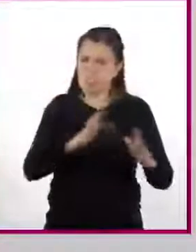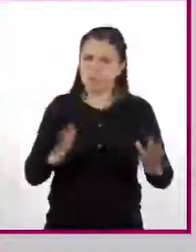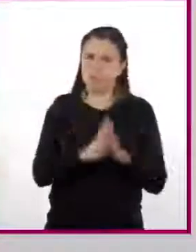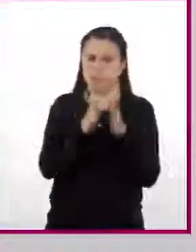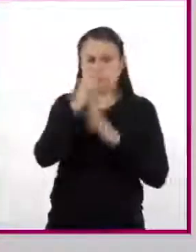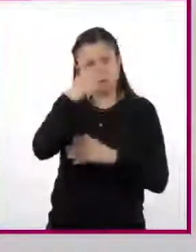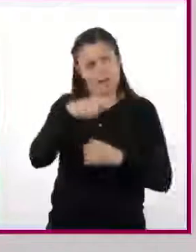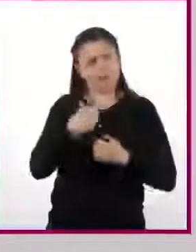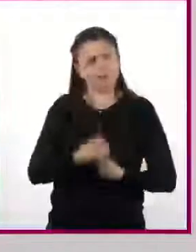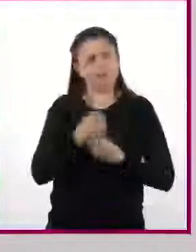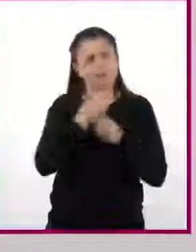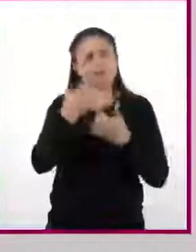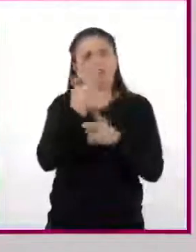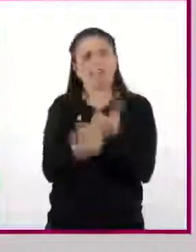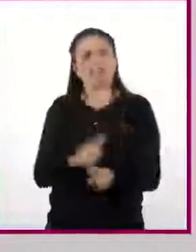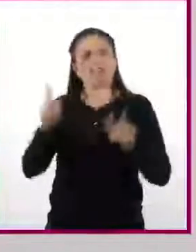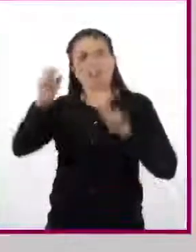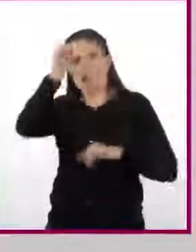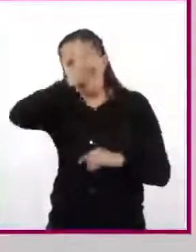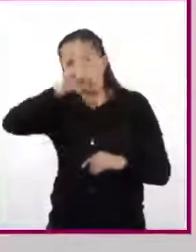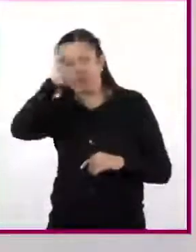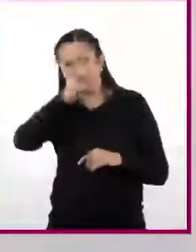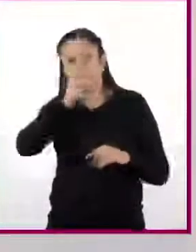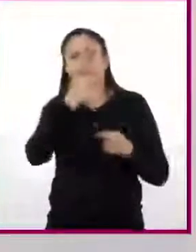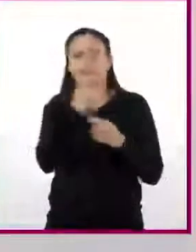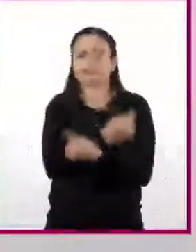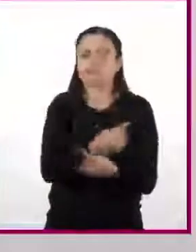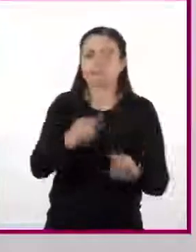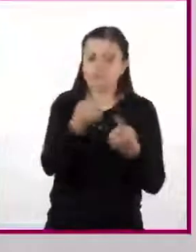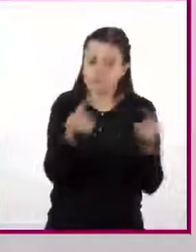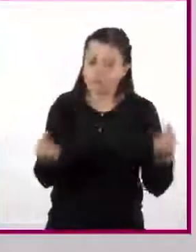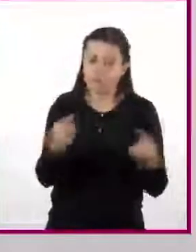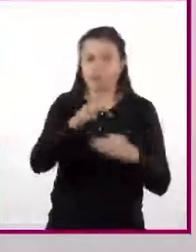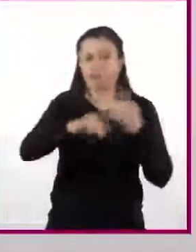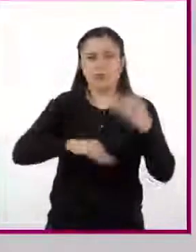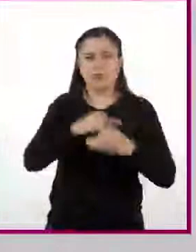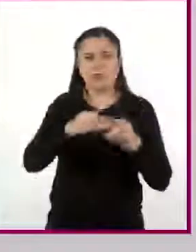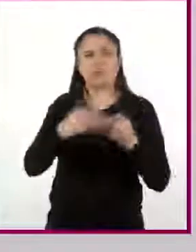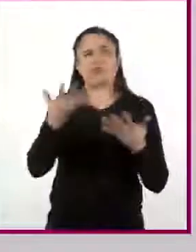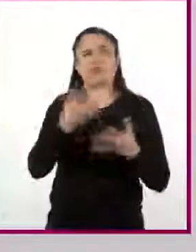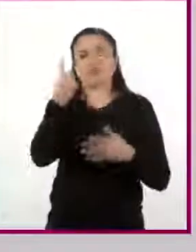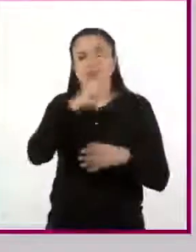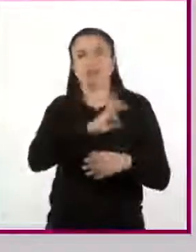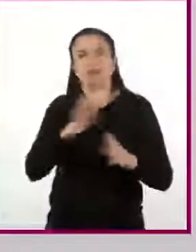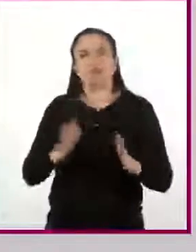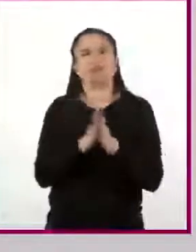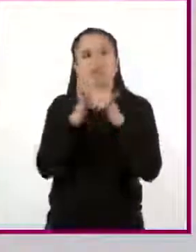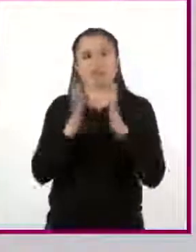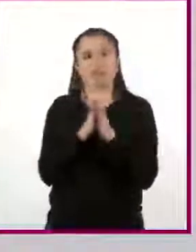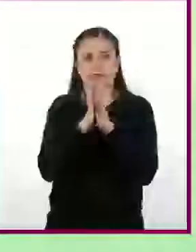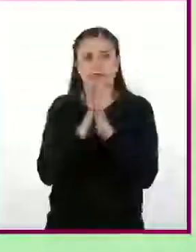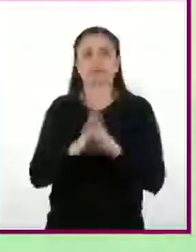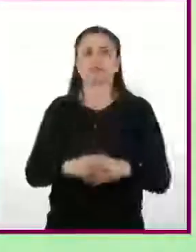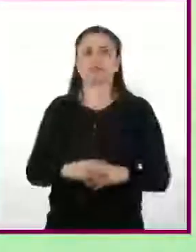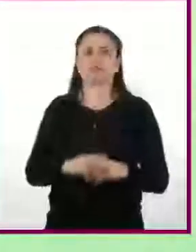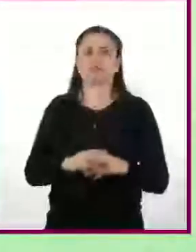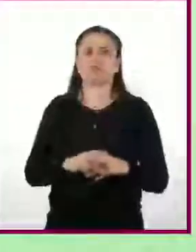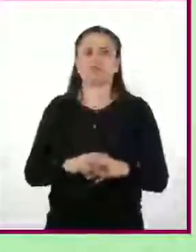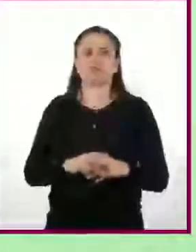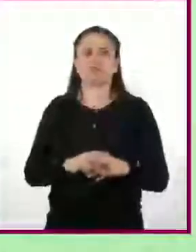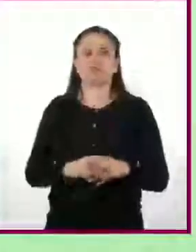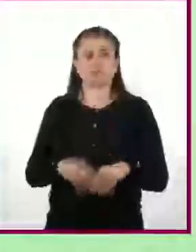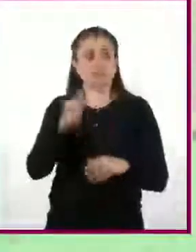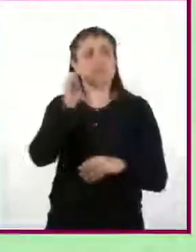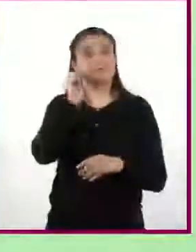para expresar libremente las opiniones de los menores de edad y poner en práctica el derecho a participar. Lo que